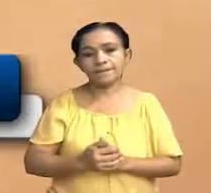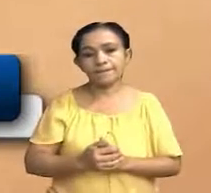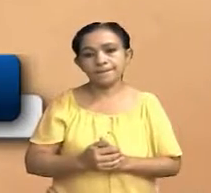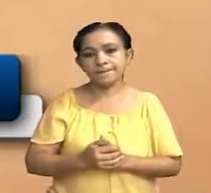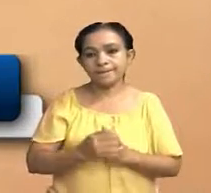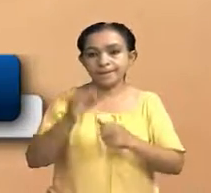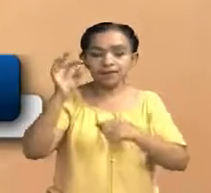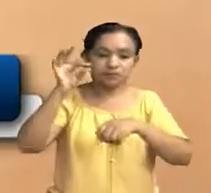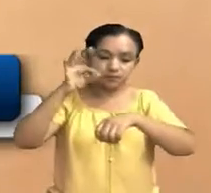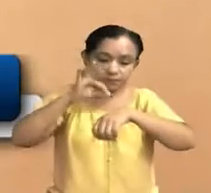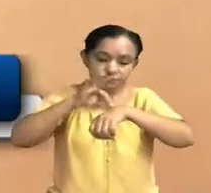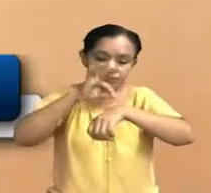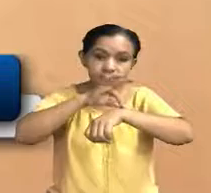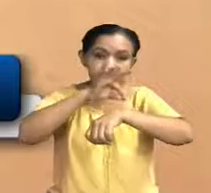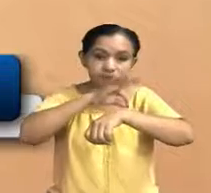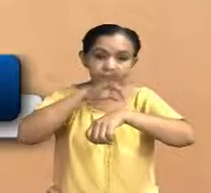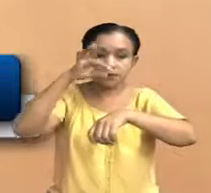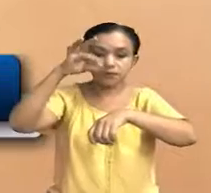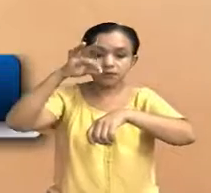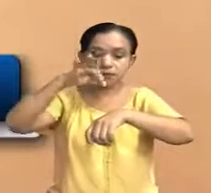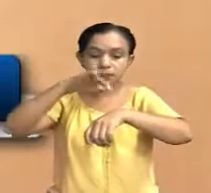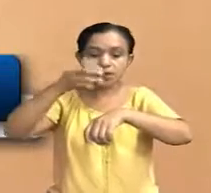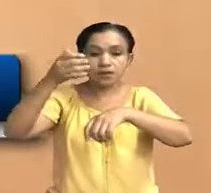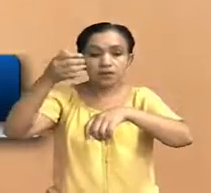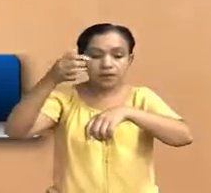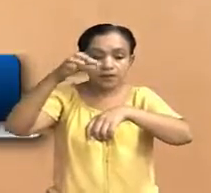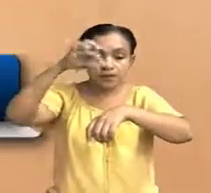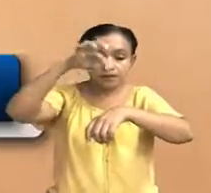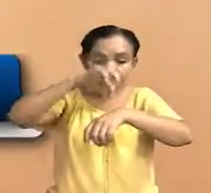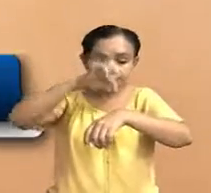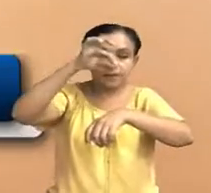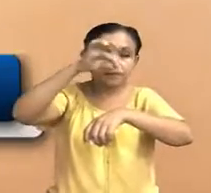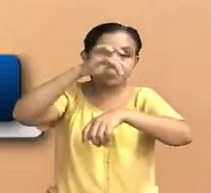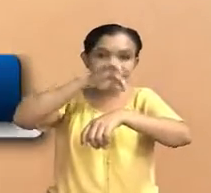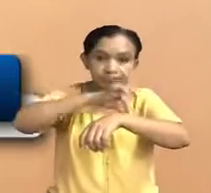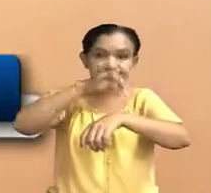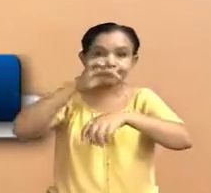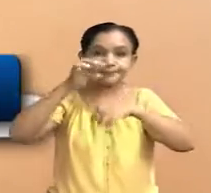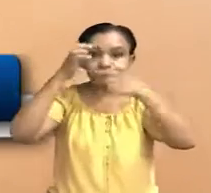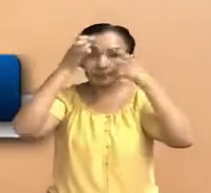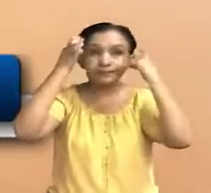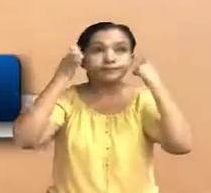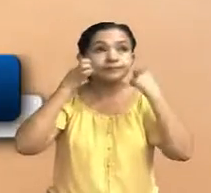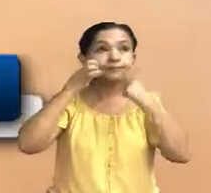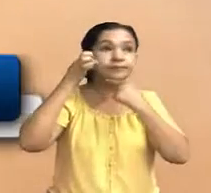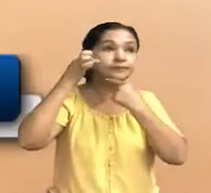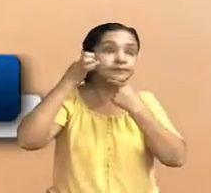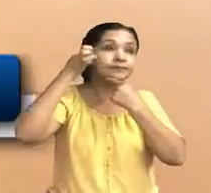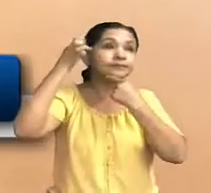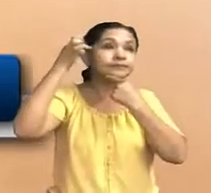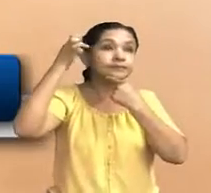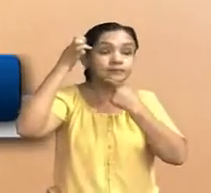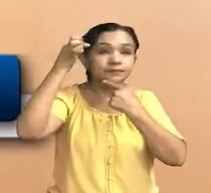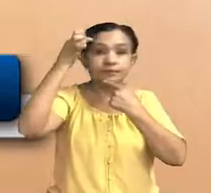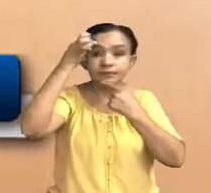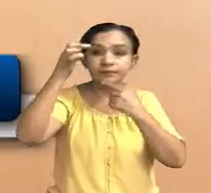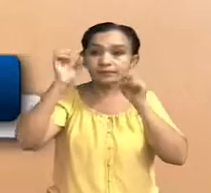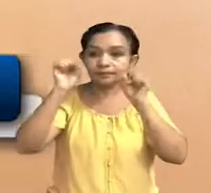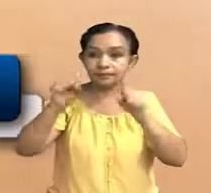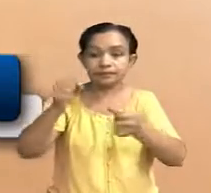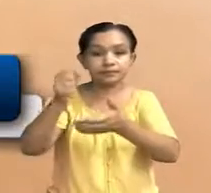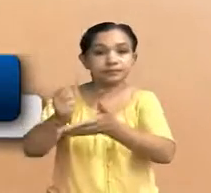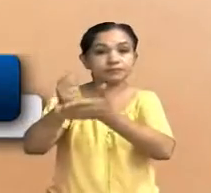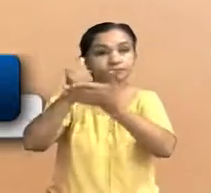es acupuntura, hay puntos específicos a nivel de la cara, que es el canal de estómago, que nos